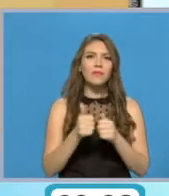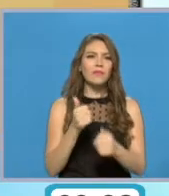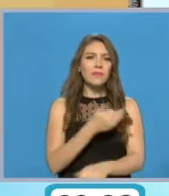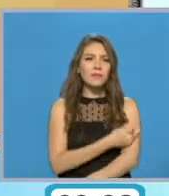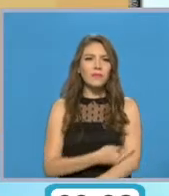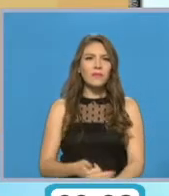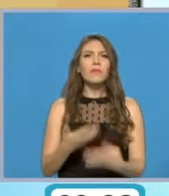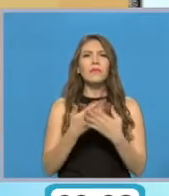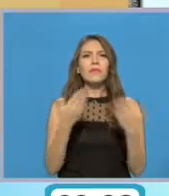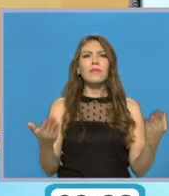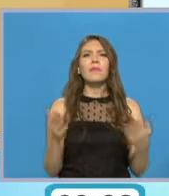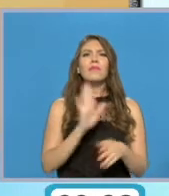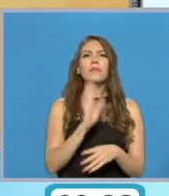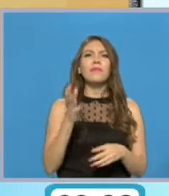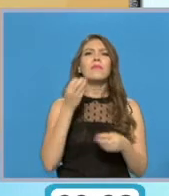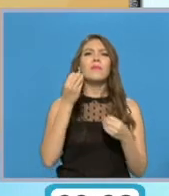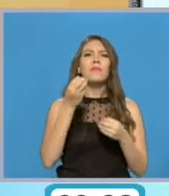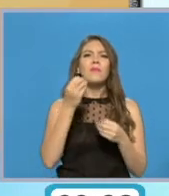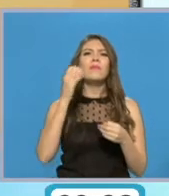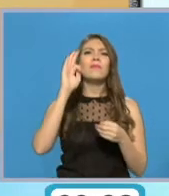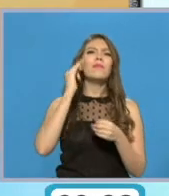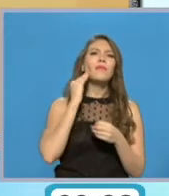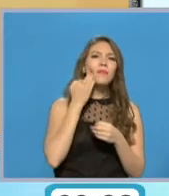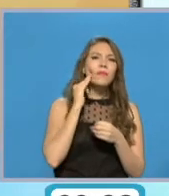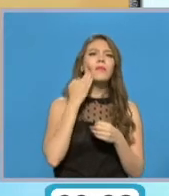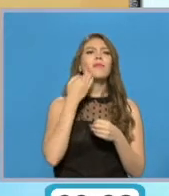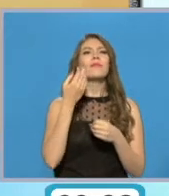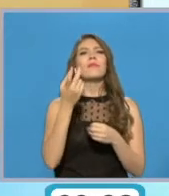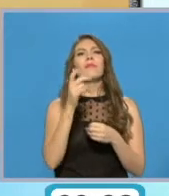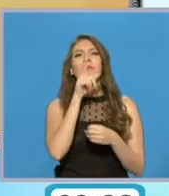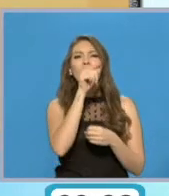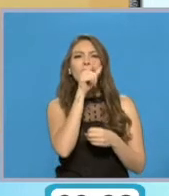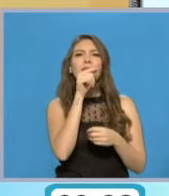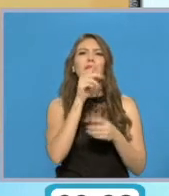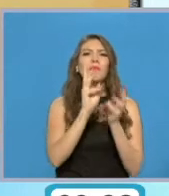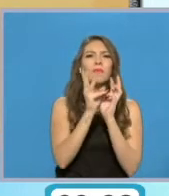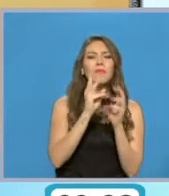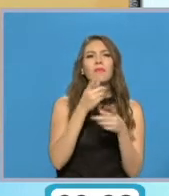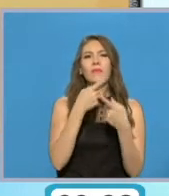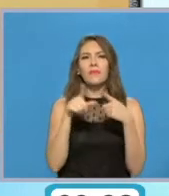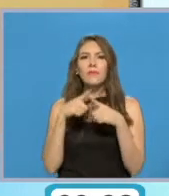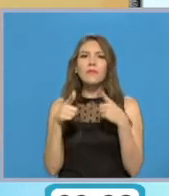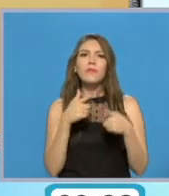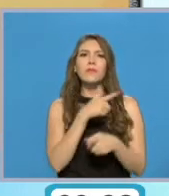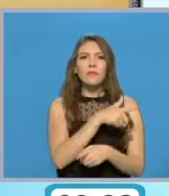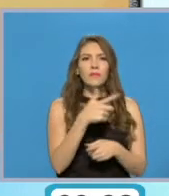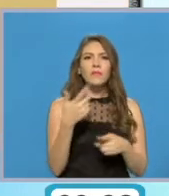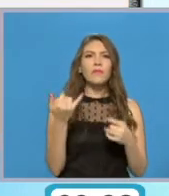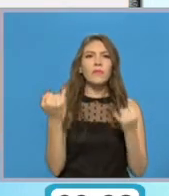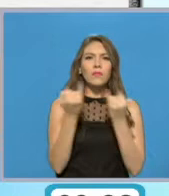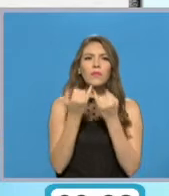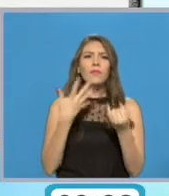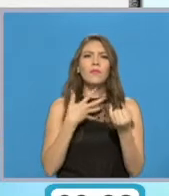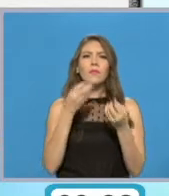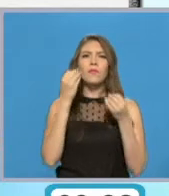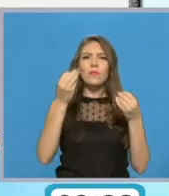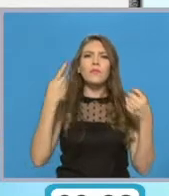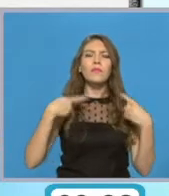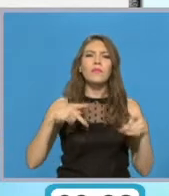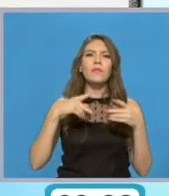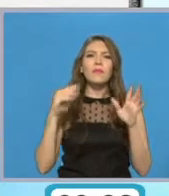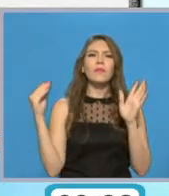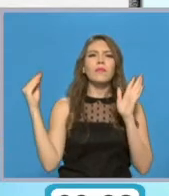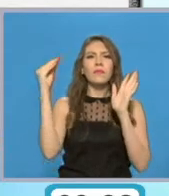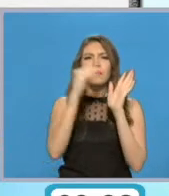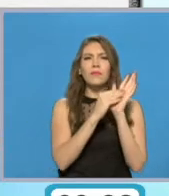redes sociales están en todo, hay muchas personas que también lo publican. Y yo